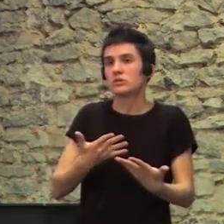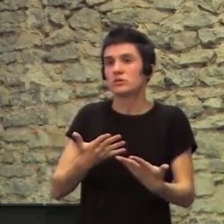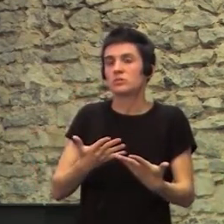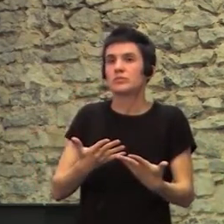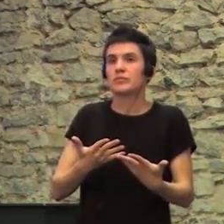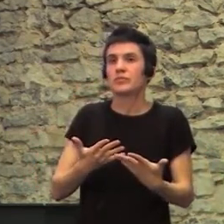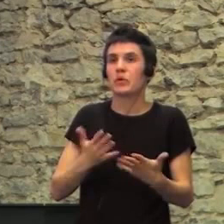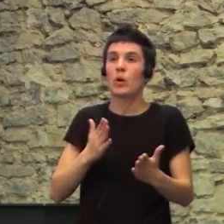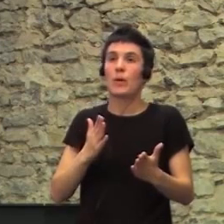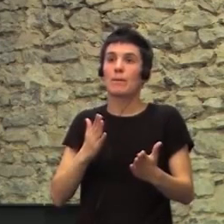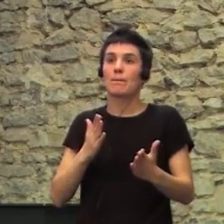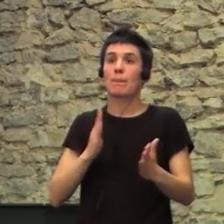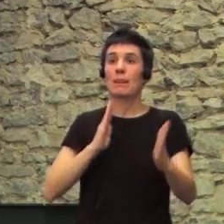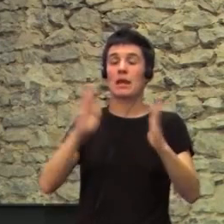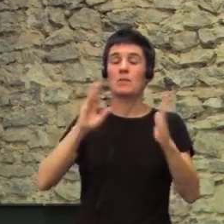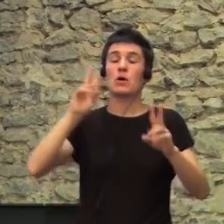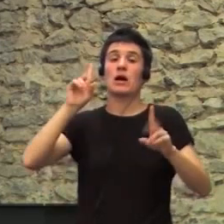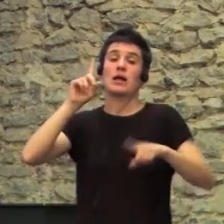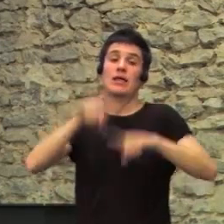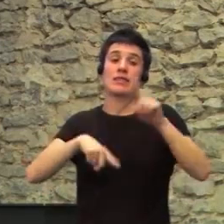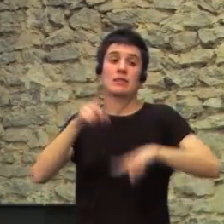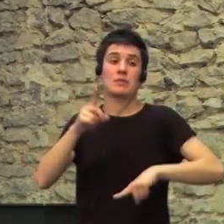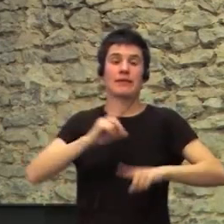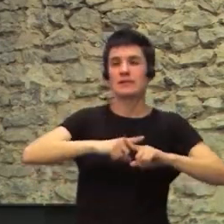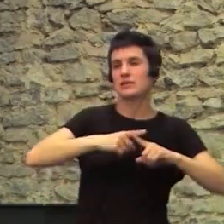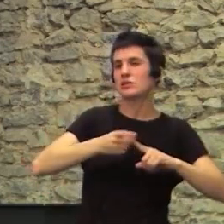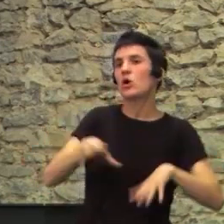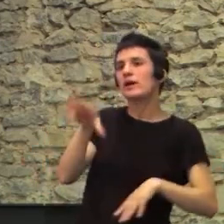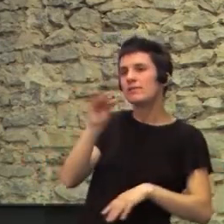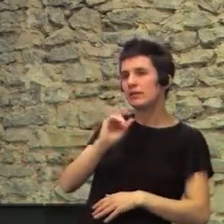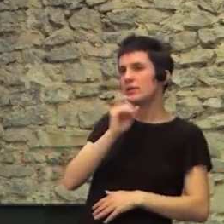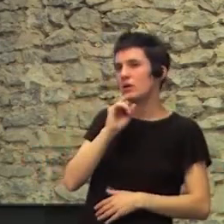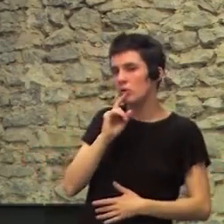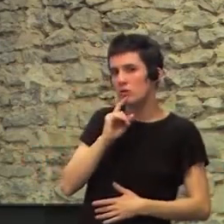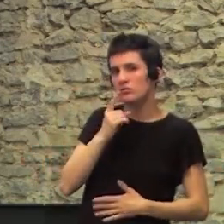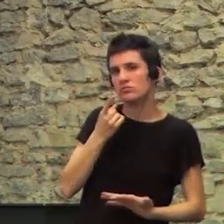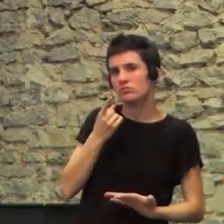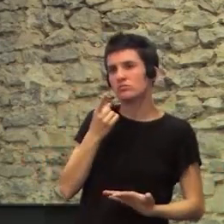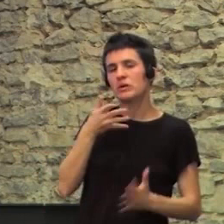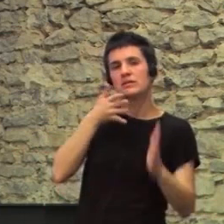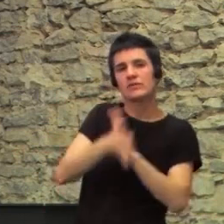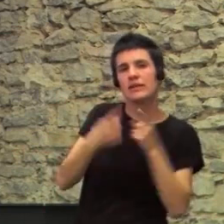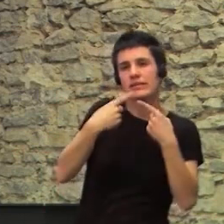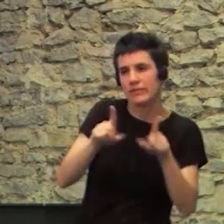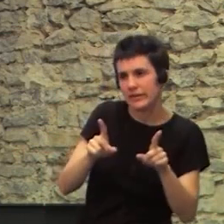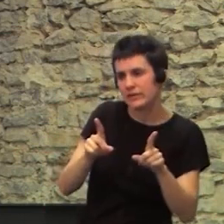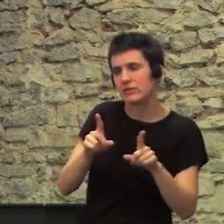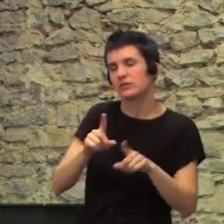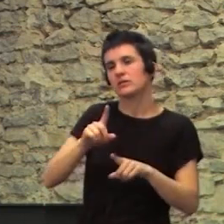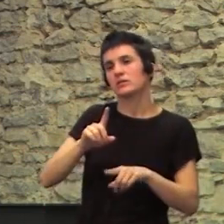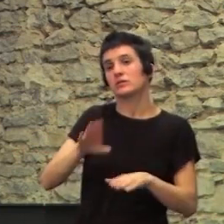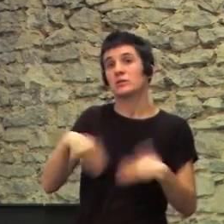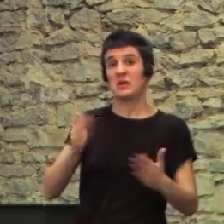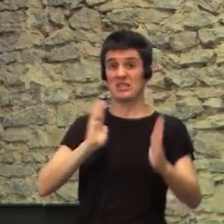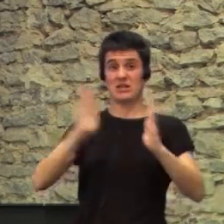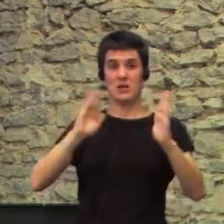sexo y al género, también se ha definido de forma distinta, y sobre todo los criterios de cada